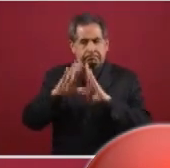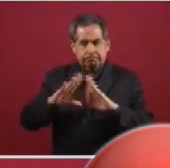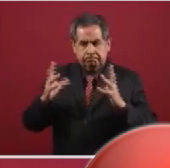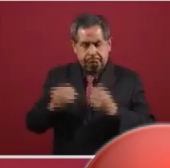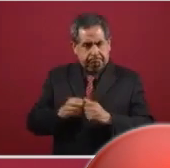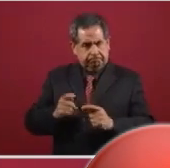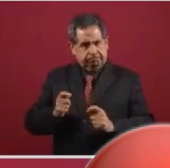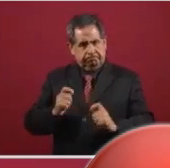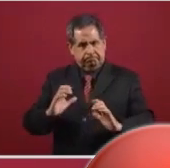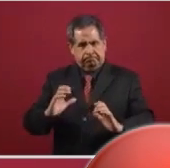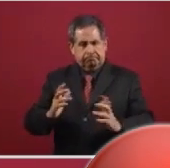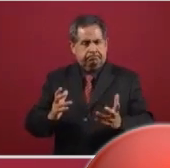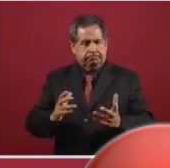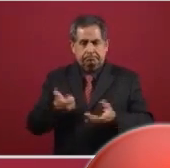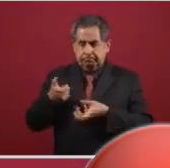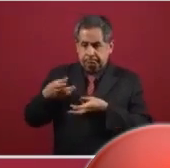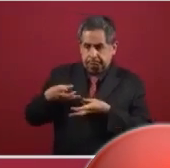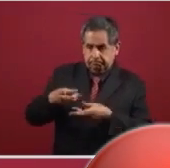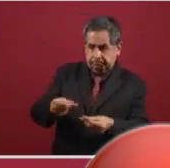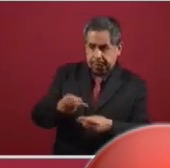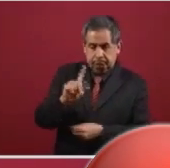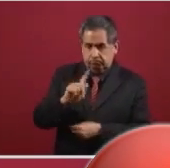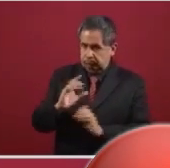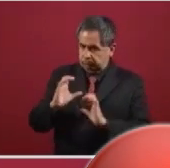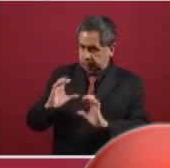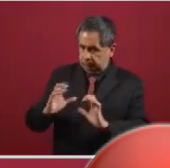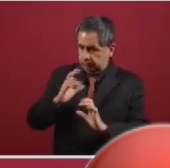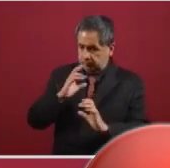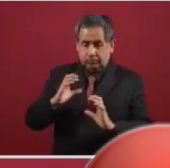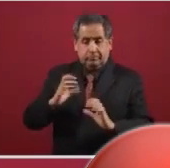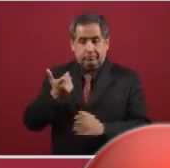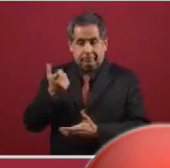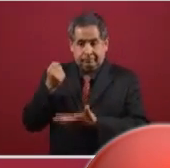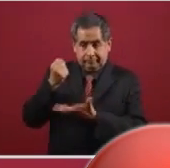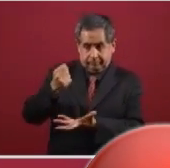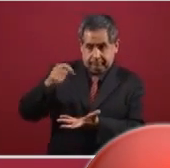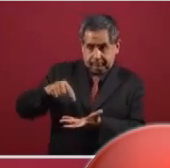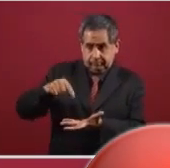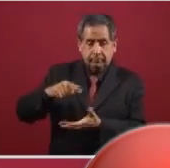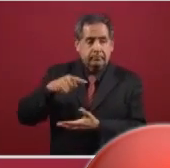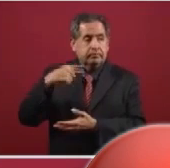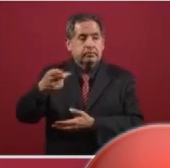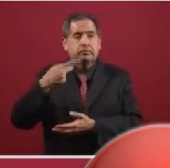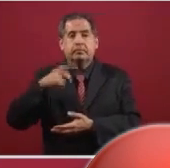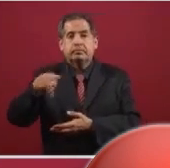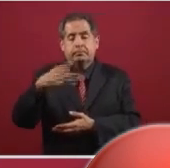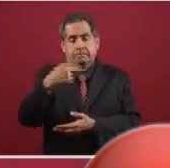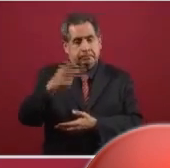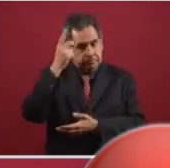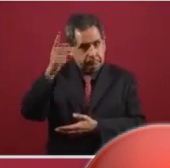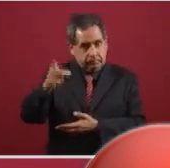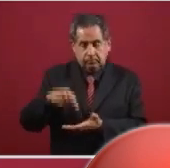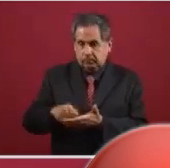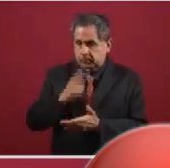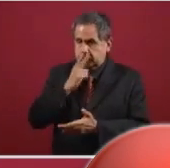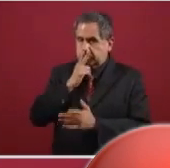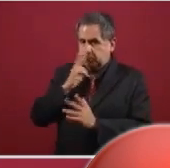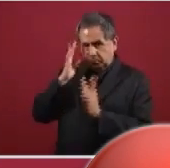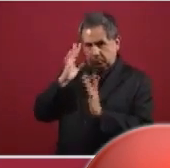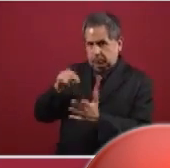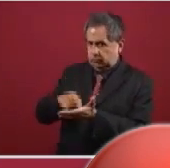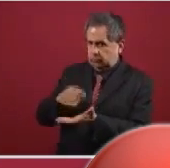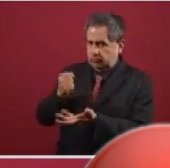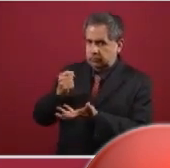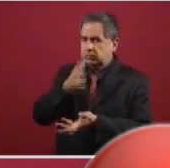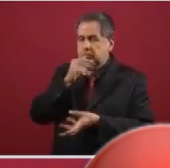cuidar todos el dinero del presupuesto, que es dinero del pueblo, es dinero sagrado,